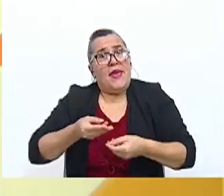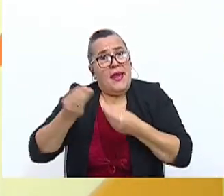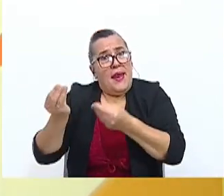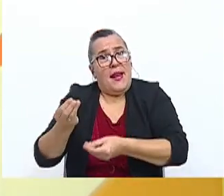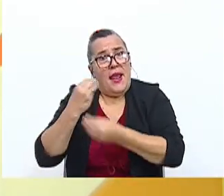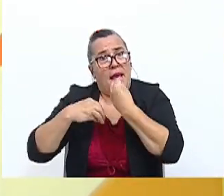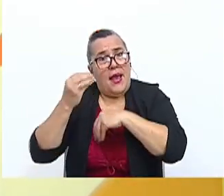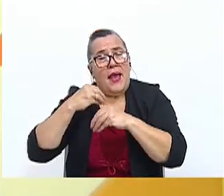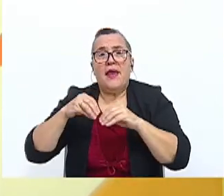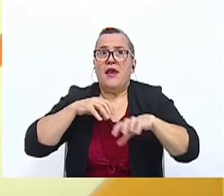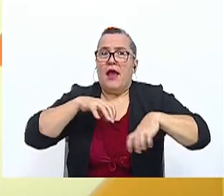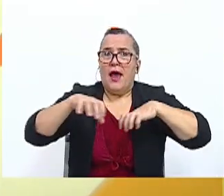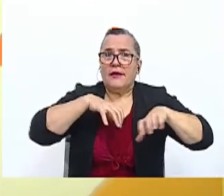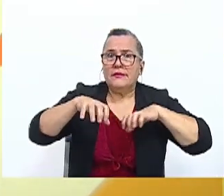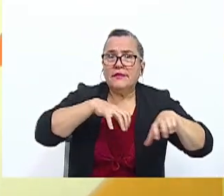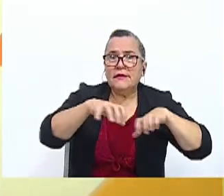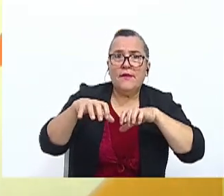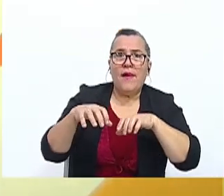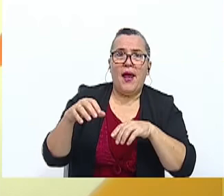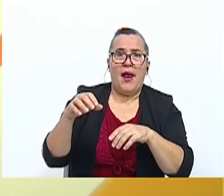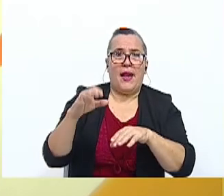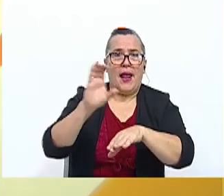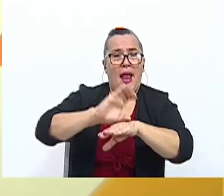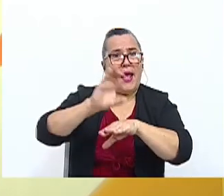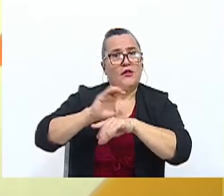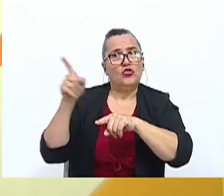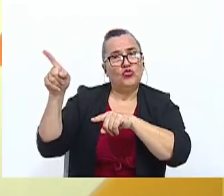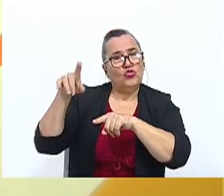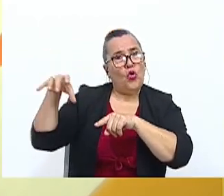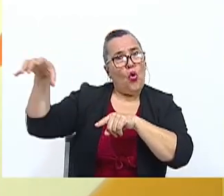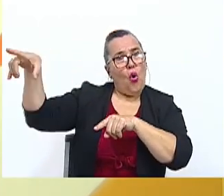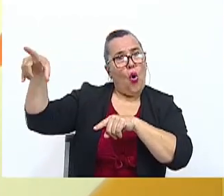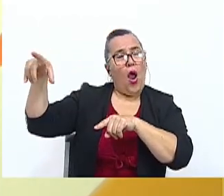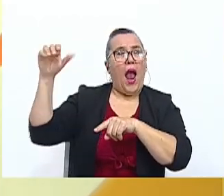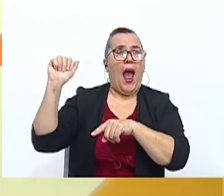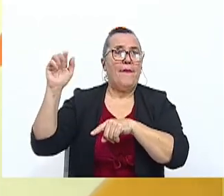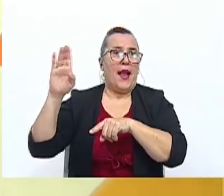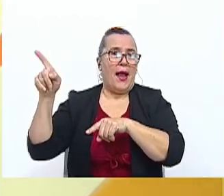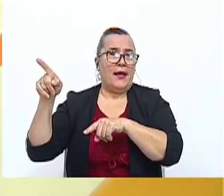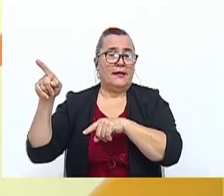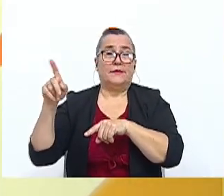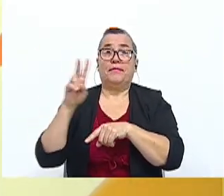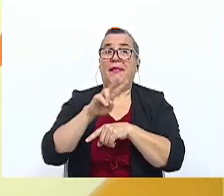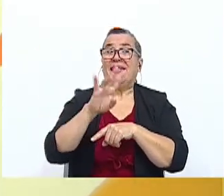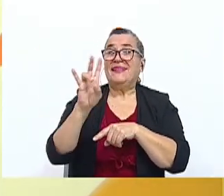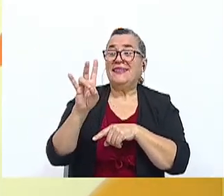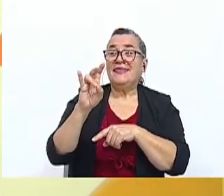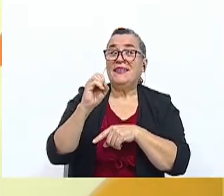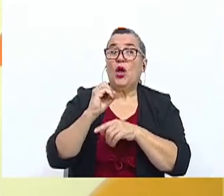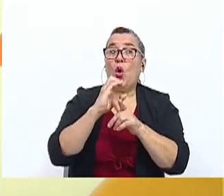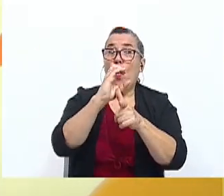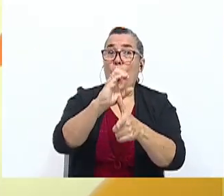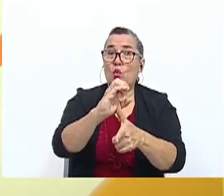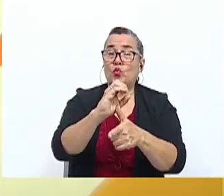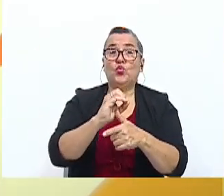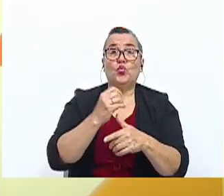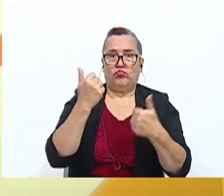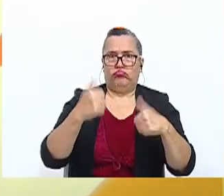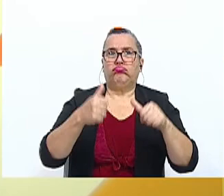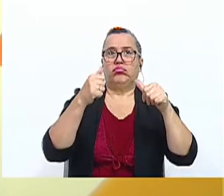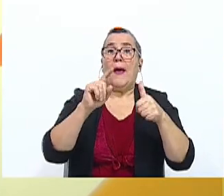la reactivación del cantón de Avangares. El 27 de octubre se aprobó en un primer debate en la